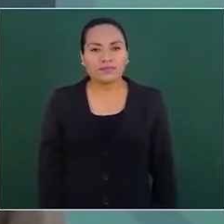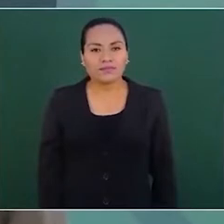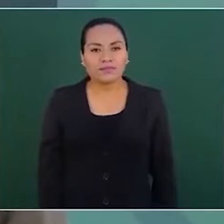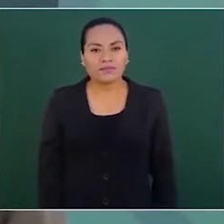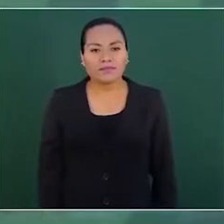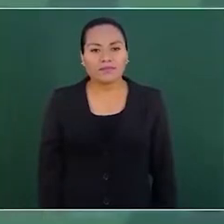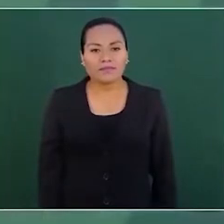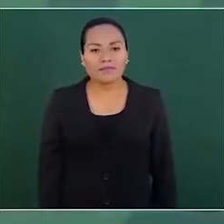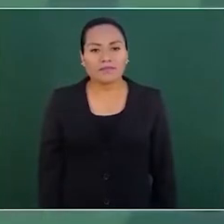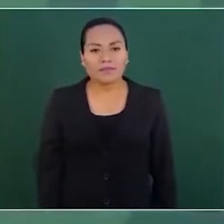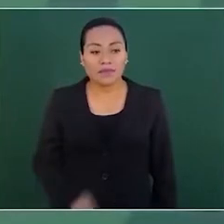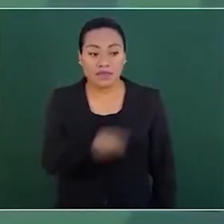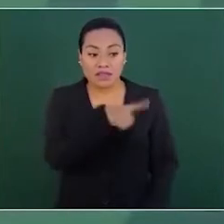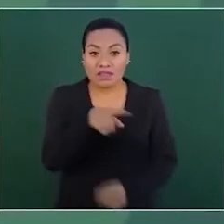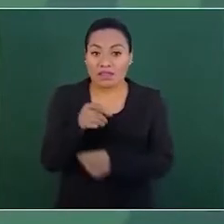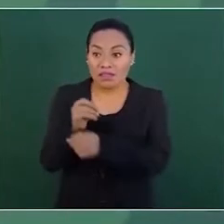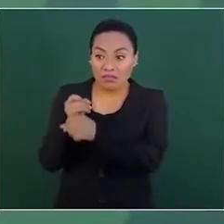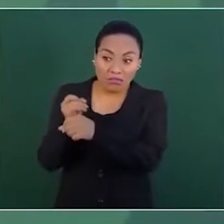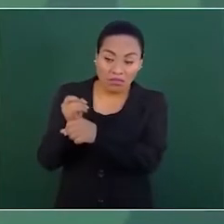Mentirosa,